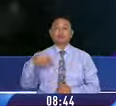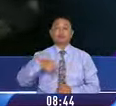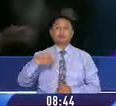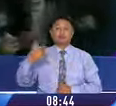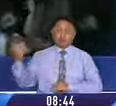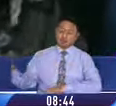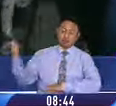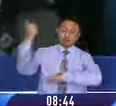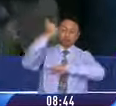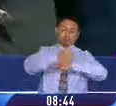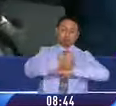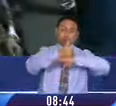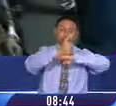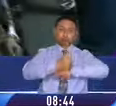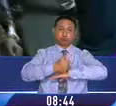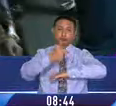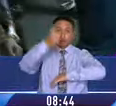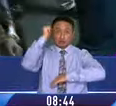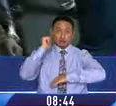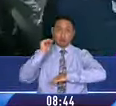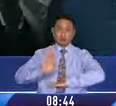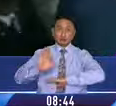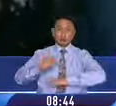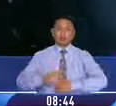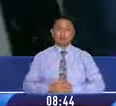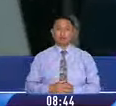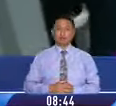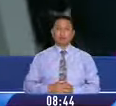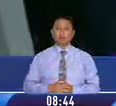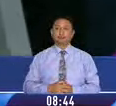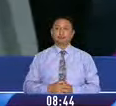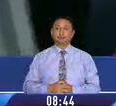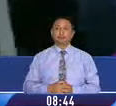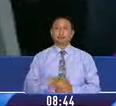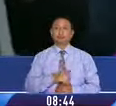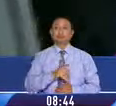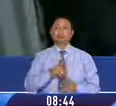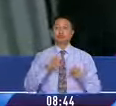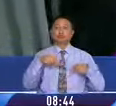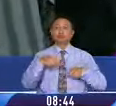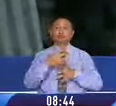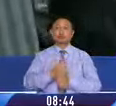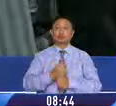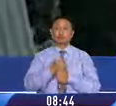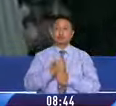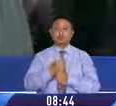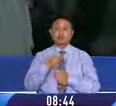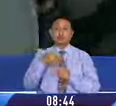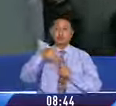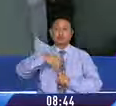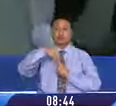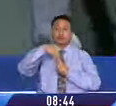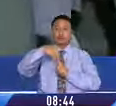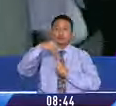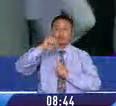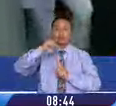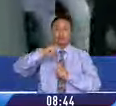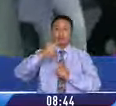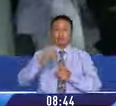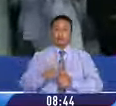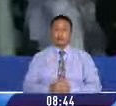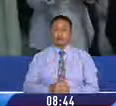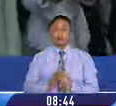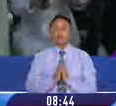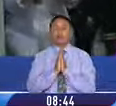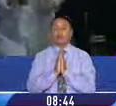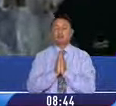de posesión. Raciones también ha mencionado el tema de seguridad, que es una de sus prioridades y también que ha sido el